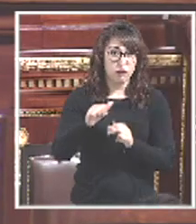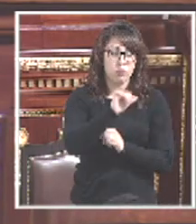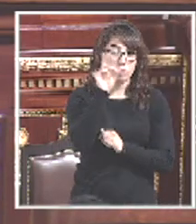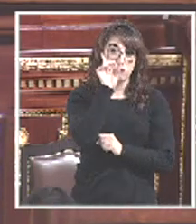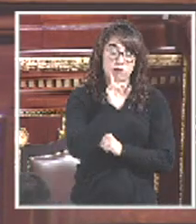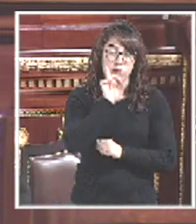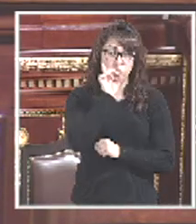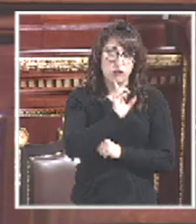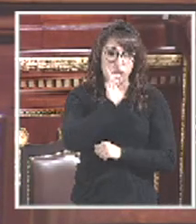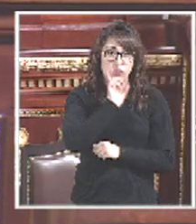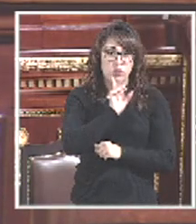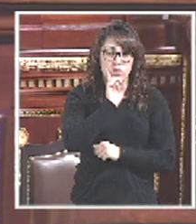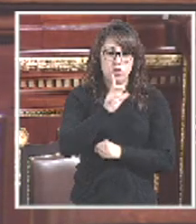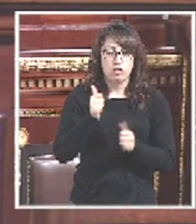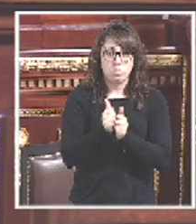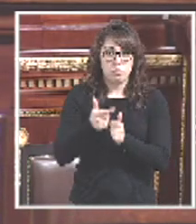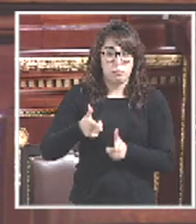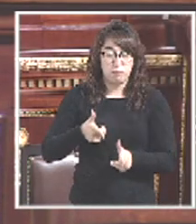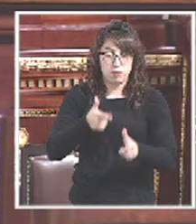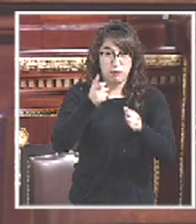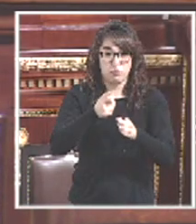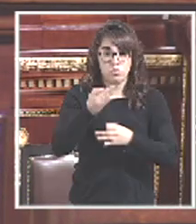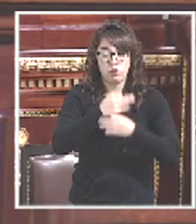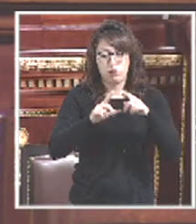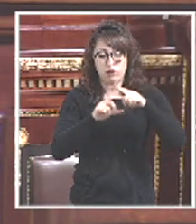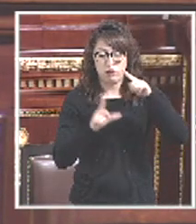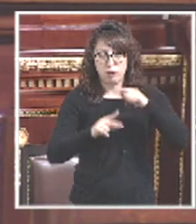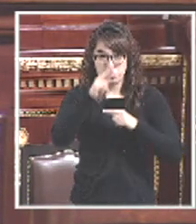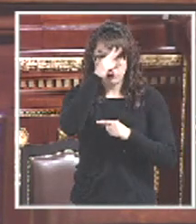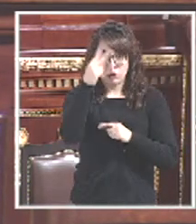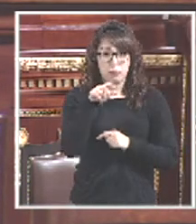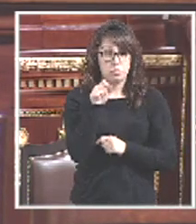de fuego en todo el país. Mientras que en el mismo